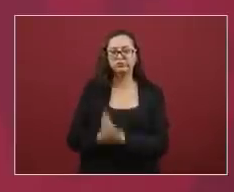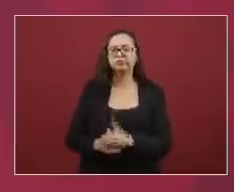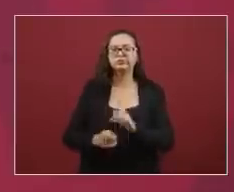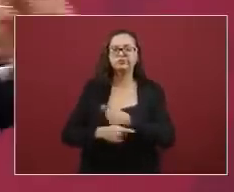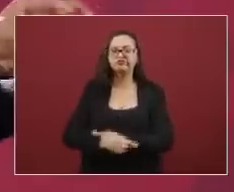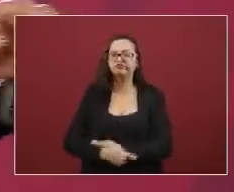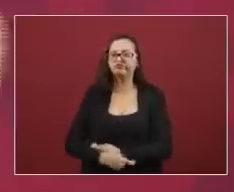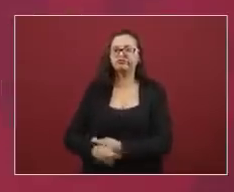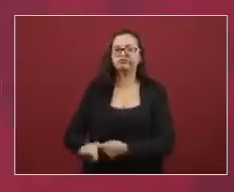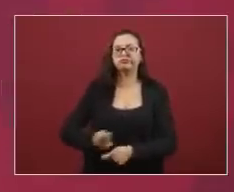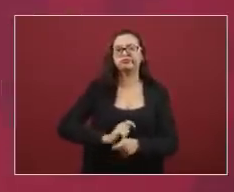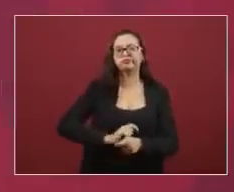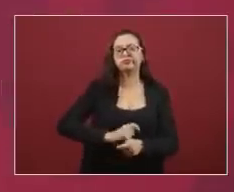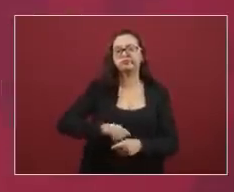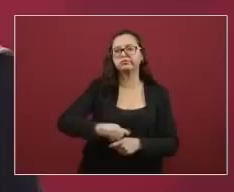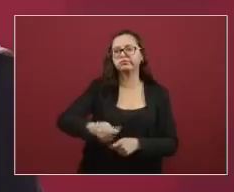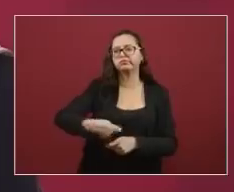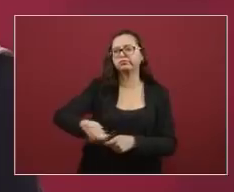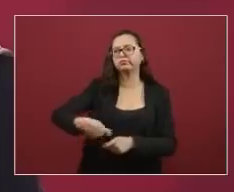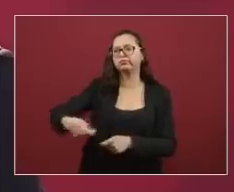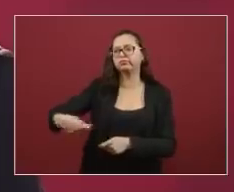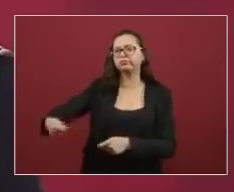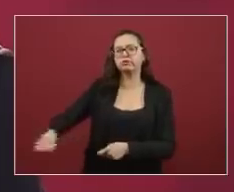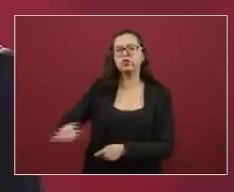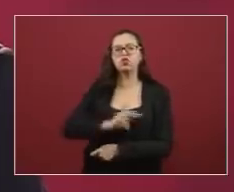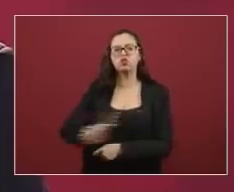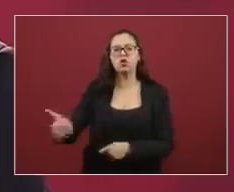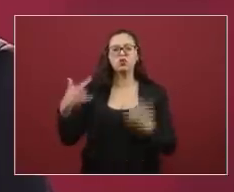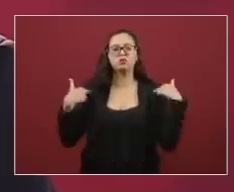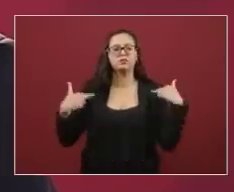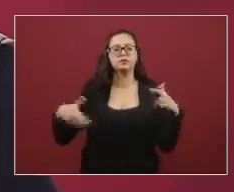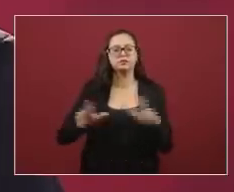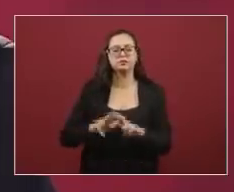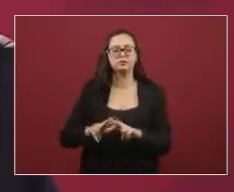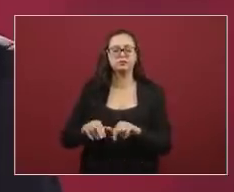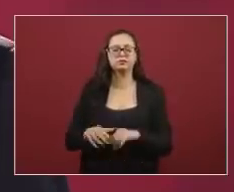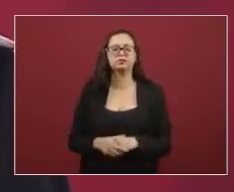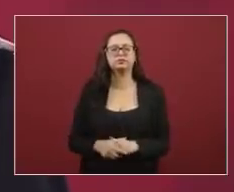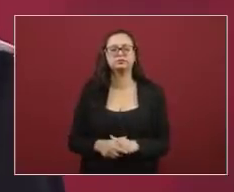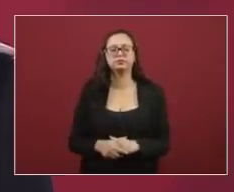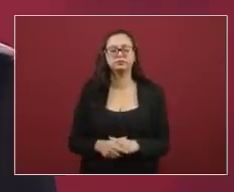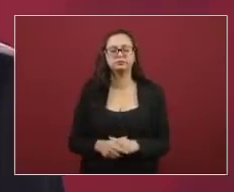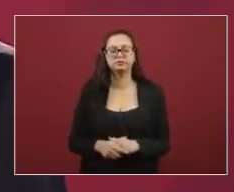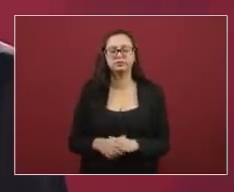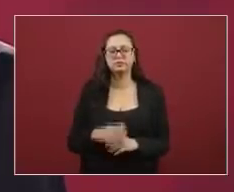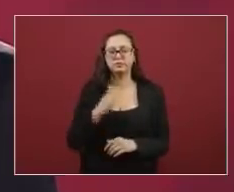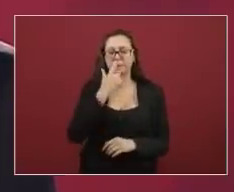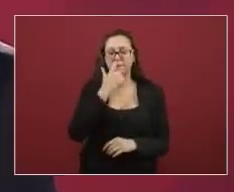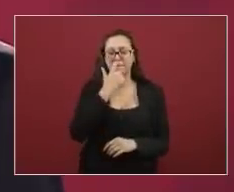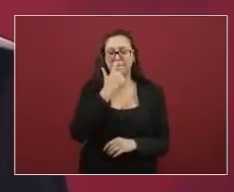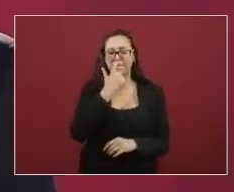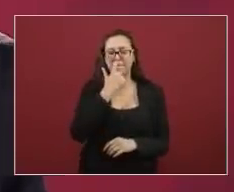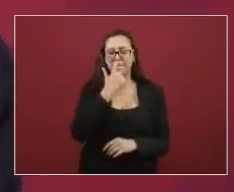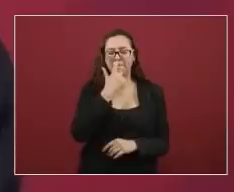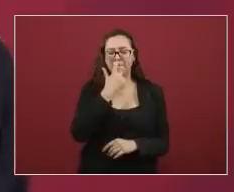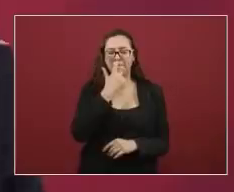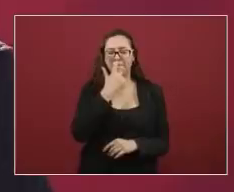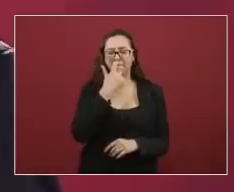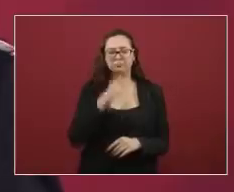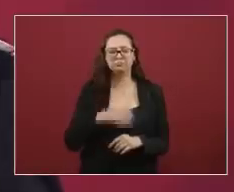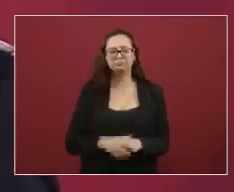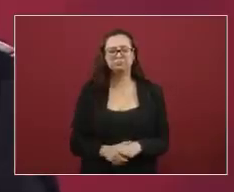vamos a entregar a todos los maestros. ¿Qué ofrecemos? Si hace